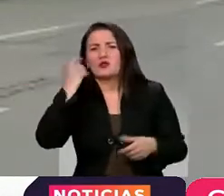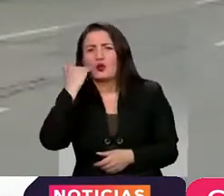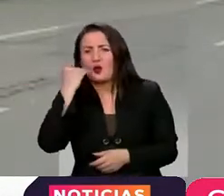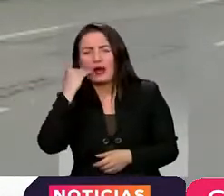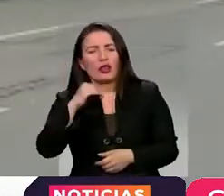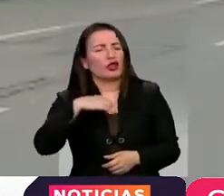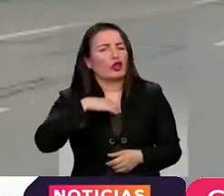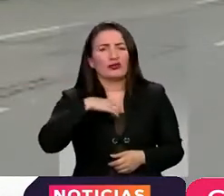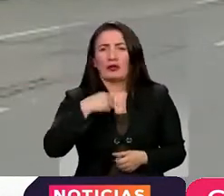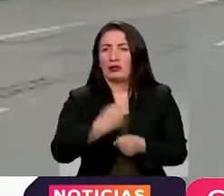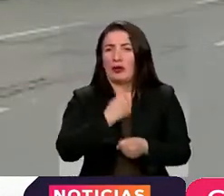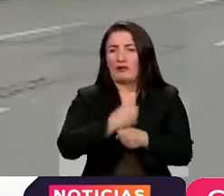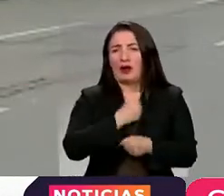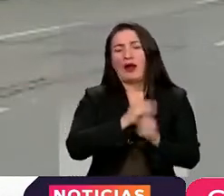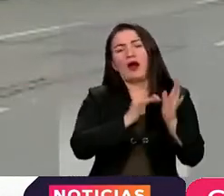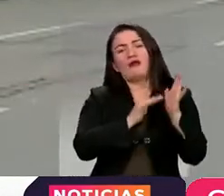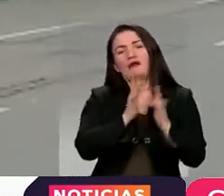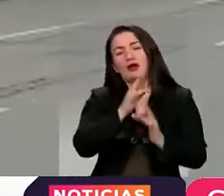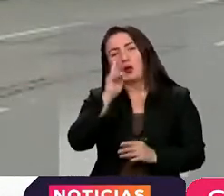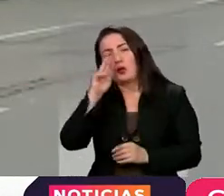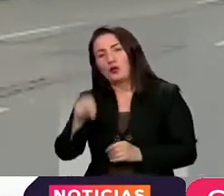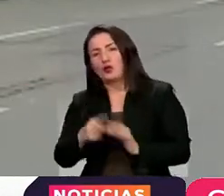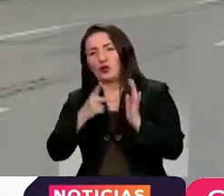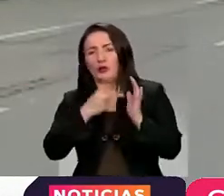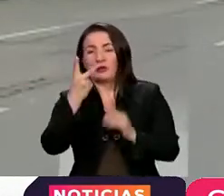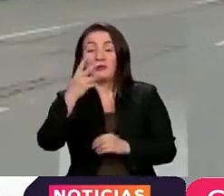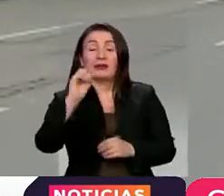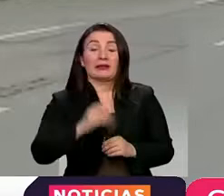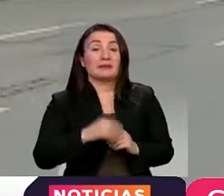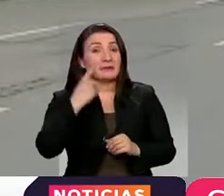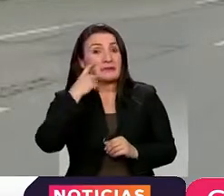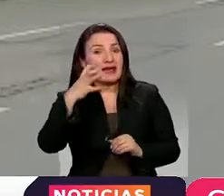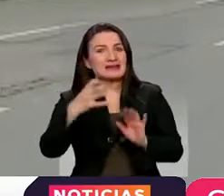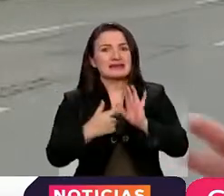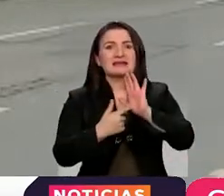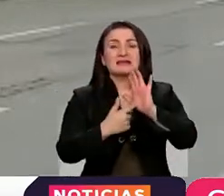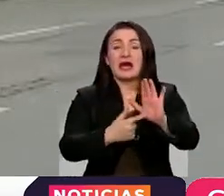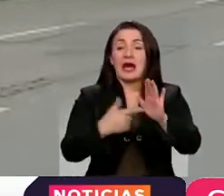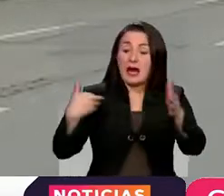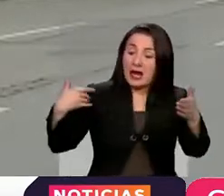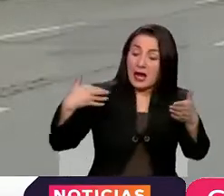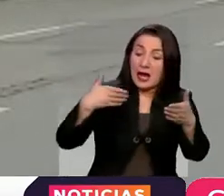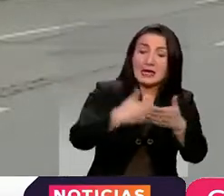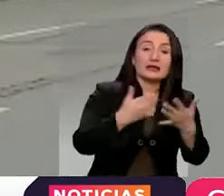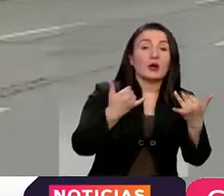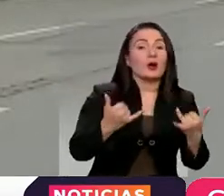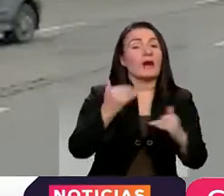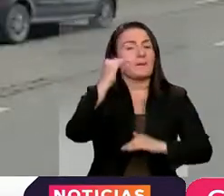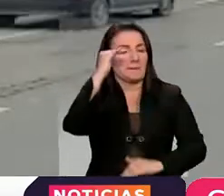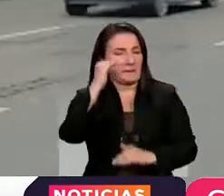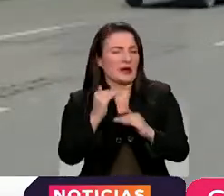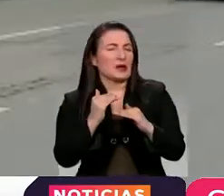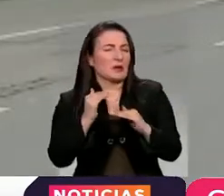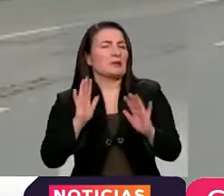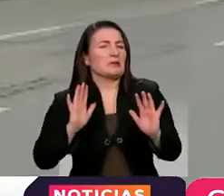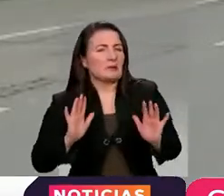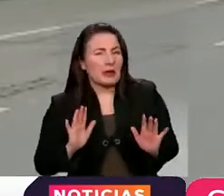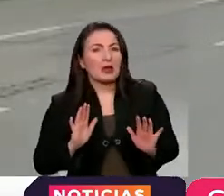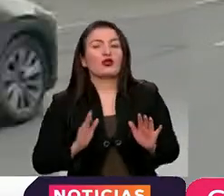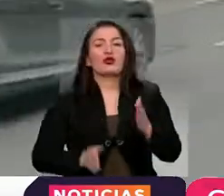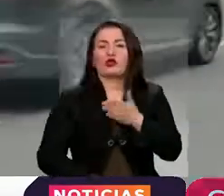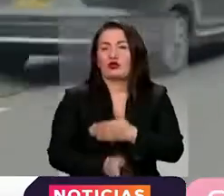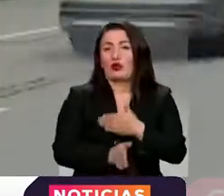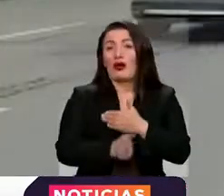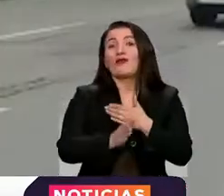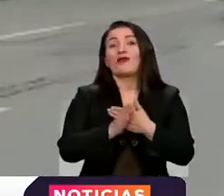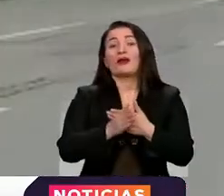34,0% entre abril y junio del 2020, resaltando que hasta el día de hoy ha disminuido, pero todavía se encuentra